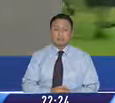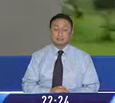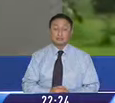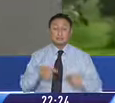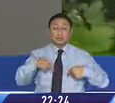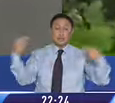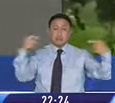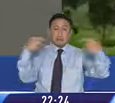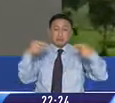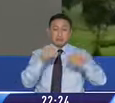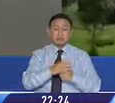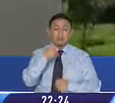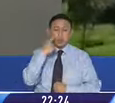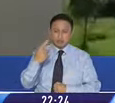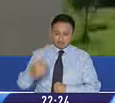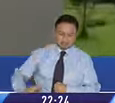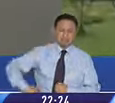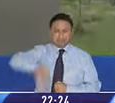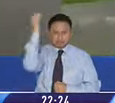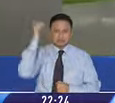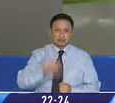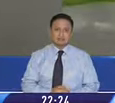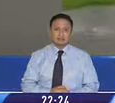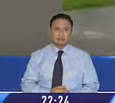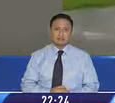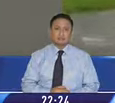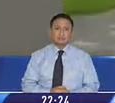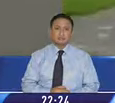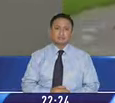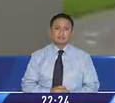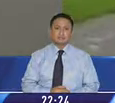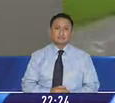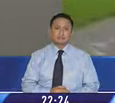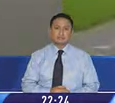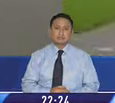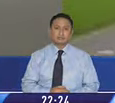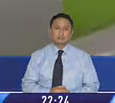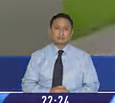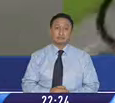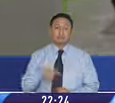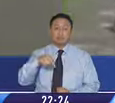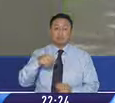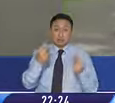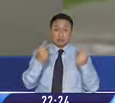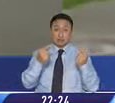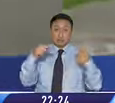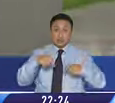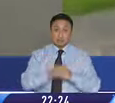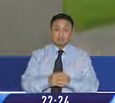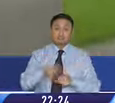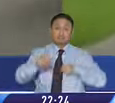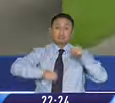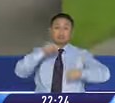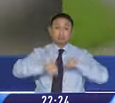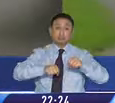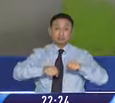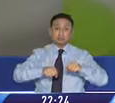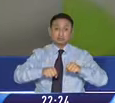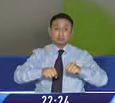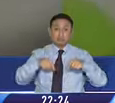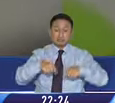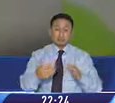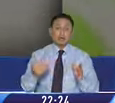de palabras, el hombre enojado le respondió. A ver cómo dejó a mi perro, pues. En cuestión de segundos, se subió en su bicicleta. Volvió a